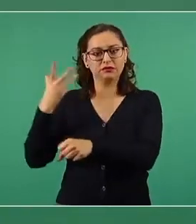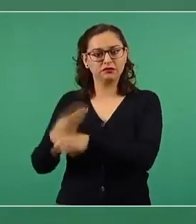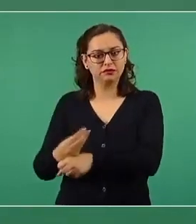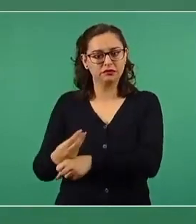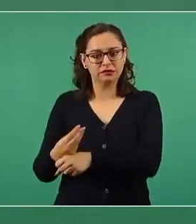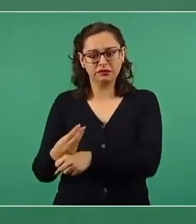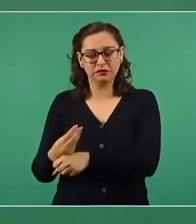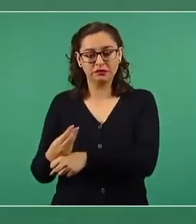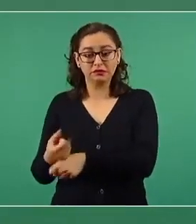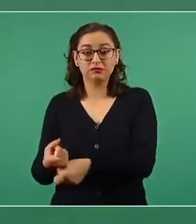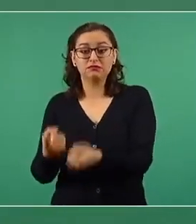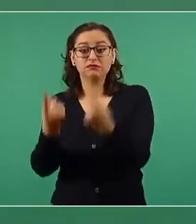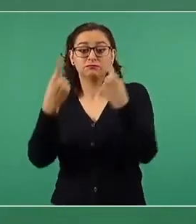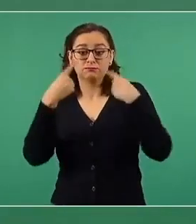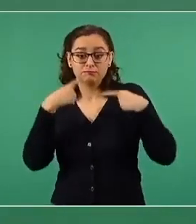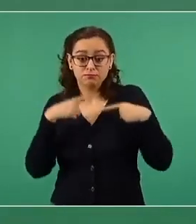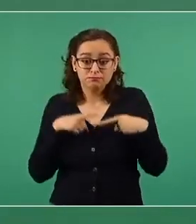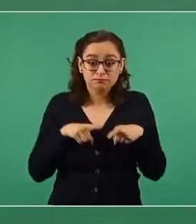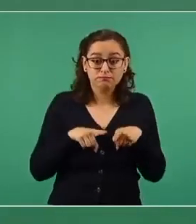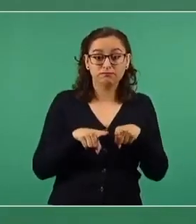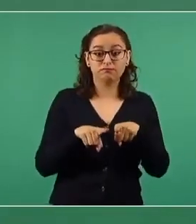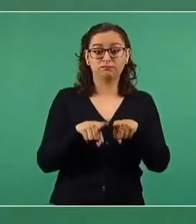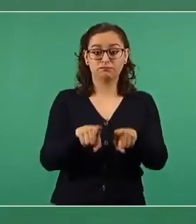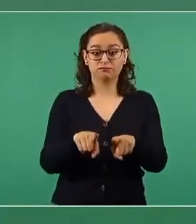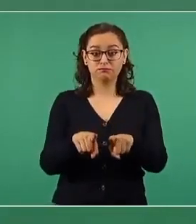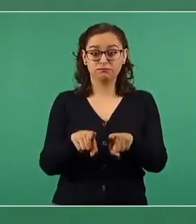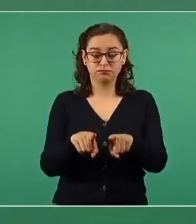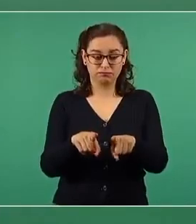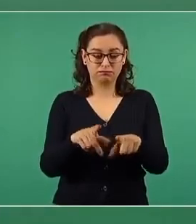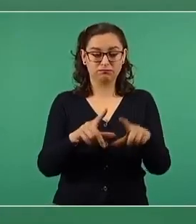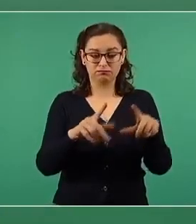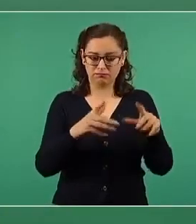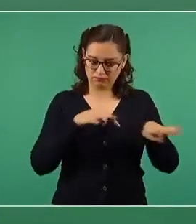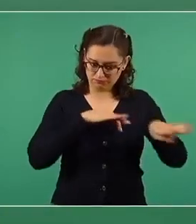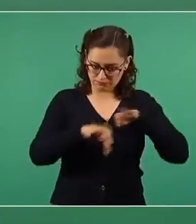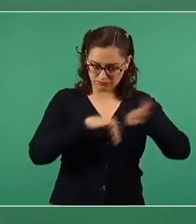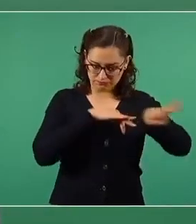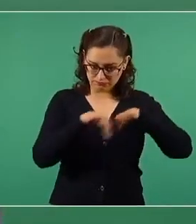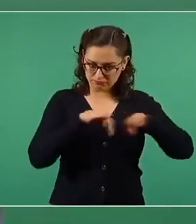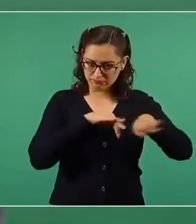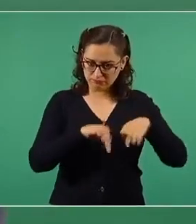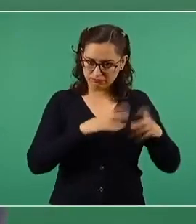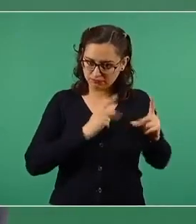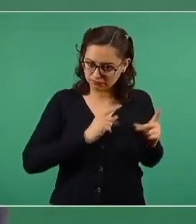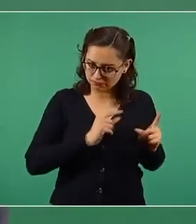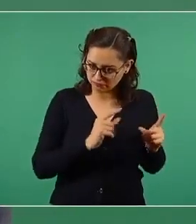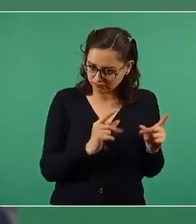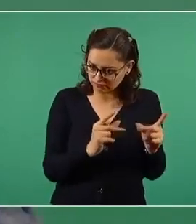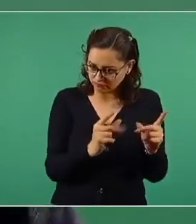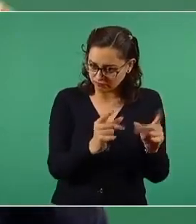y no dejamos de llevar a cabo la transformación,